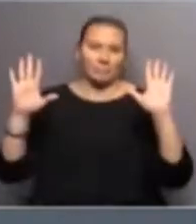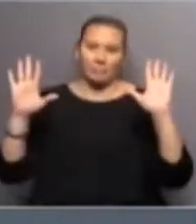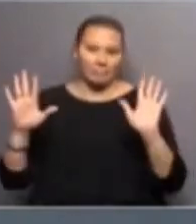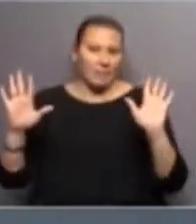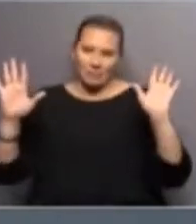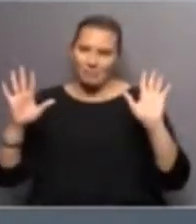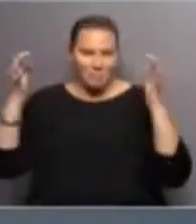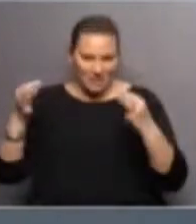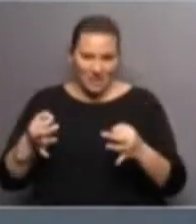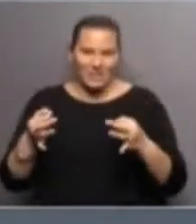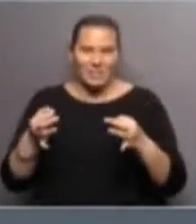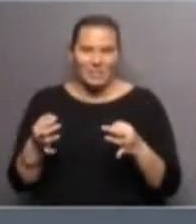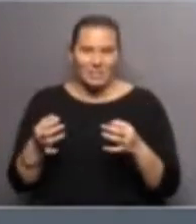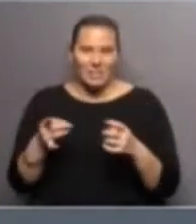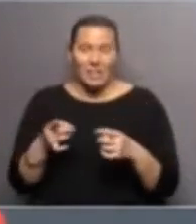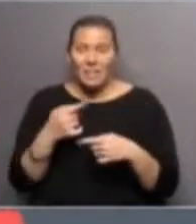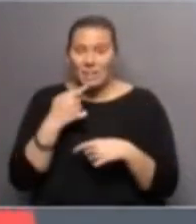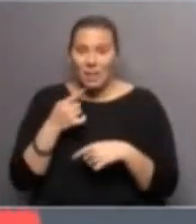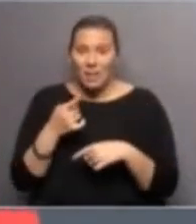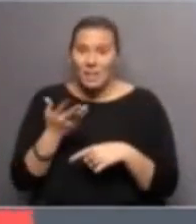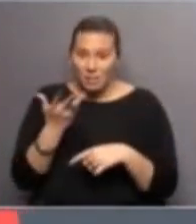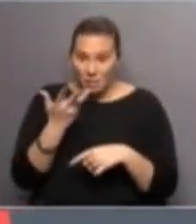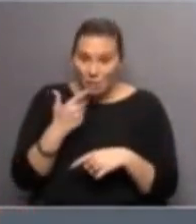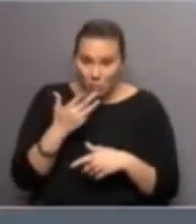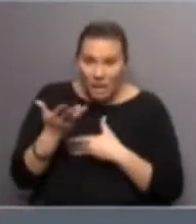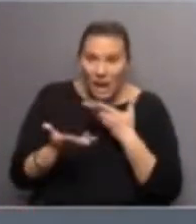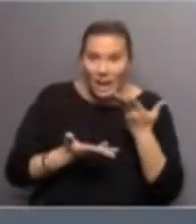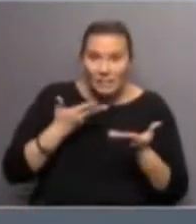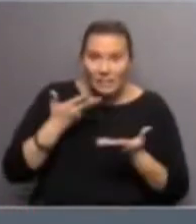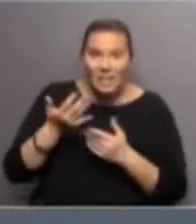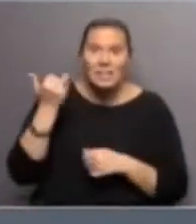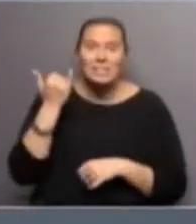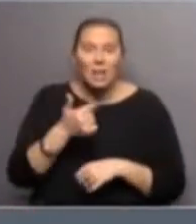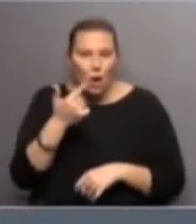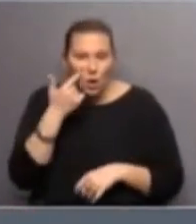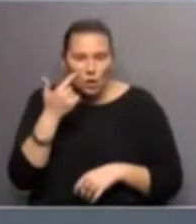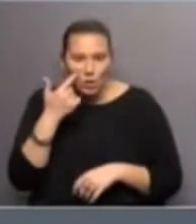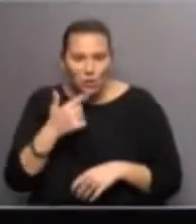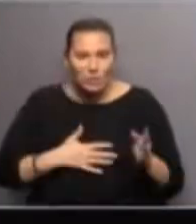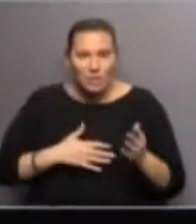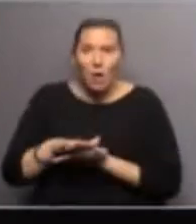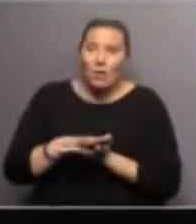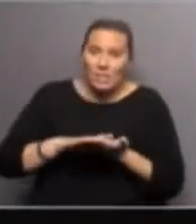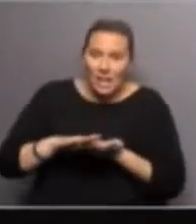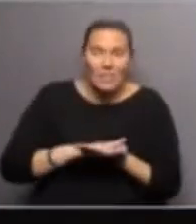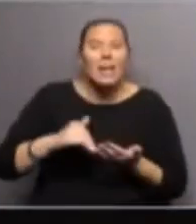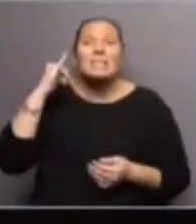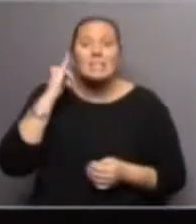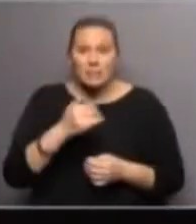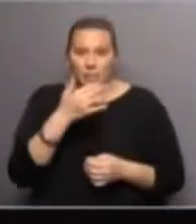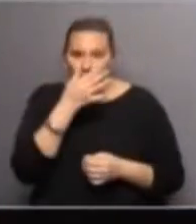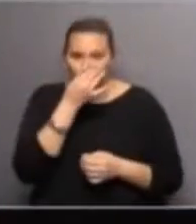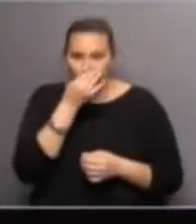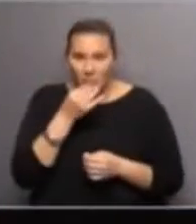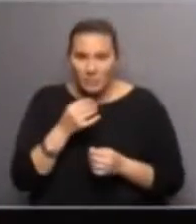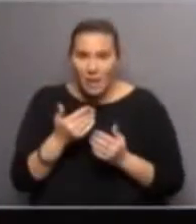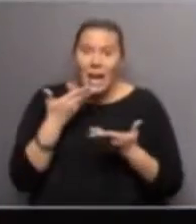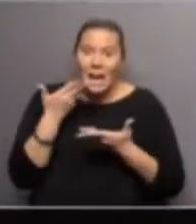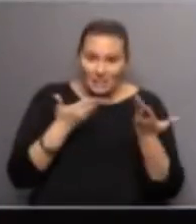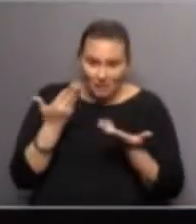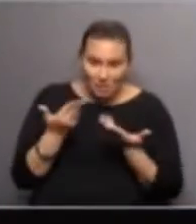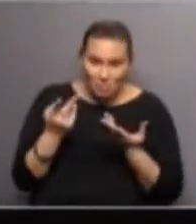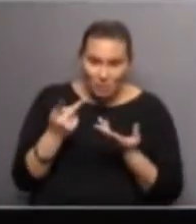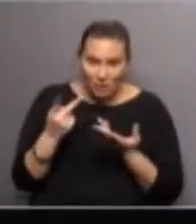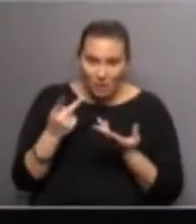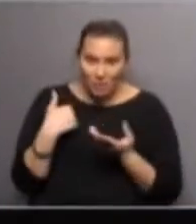mía. Y le digo, ¿y le gusta cantar tango? Sí. ¿Conoce el tango nada? Sí. Lo cantamos juntas mientras